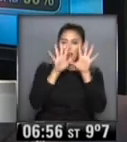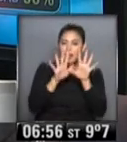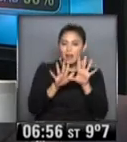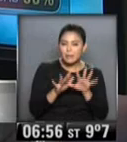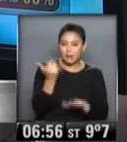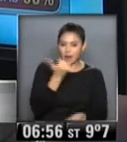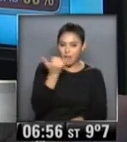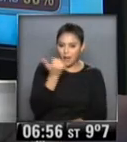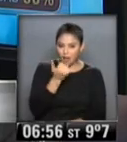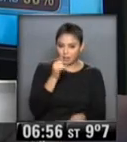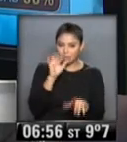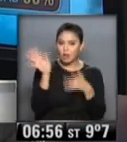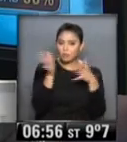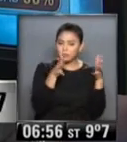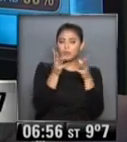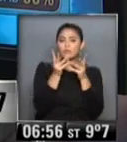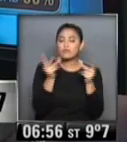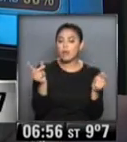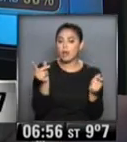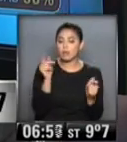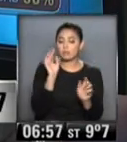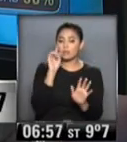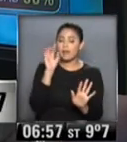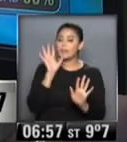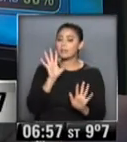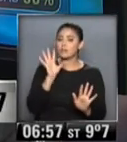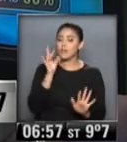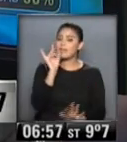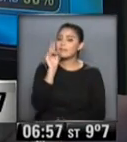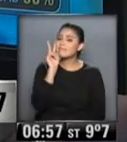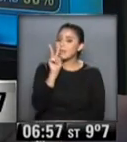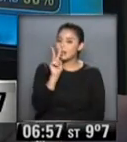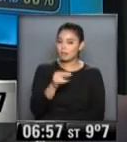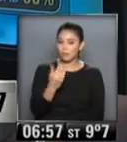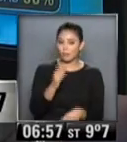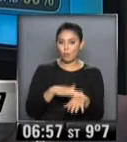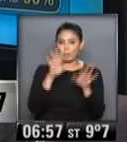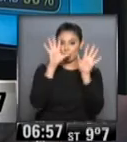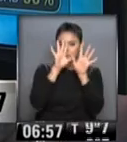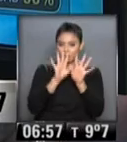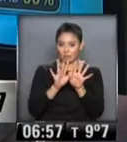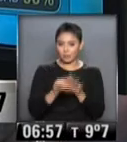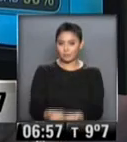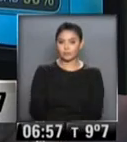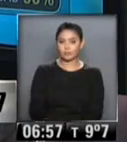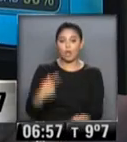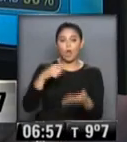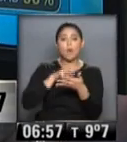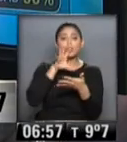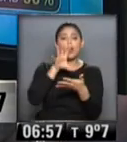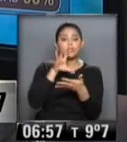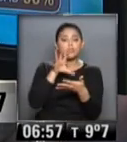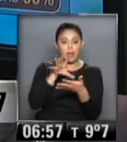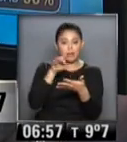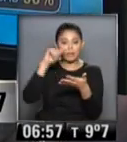neblinas, justamente casi no hay viento. Atención con la visibilidad, las nubes sobre la provincia de Buenos Aires,